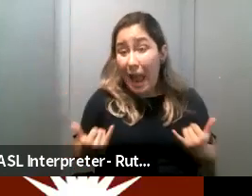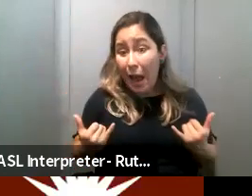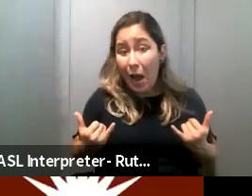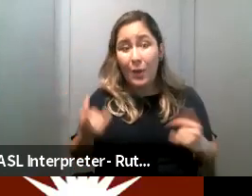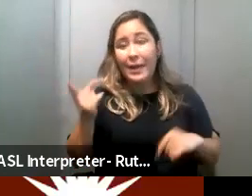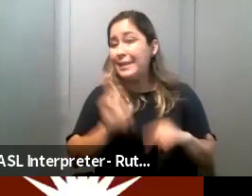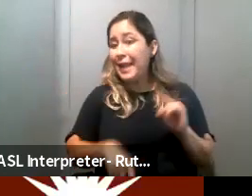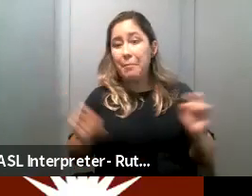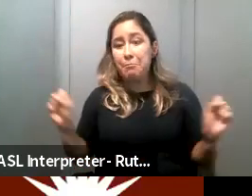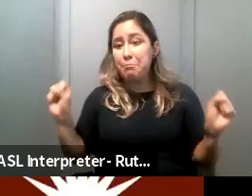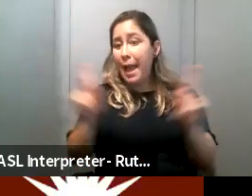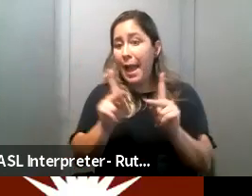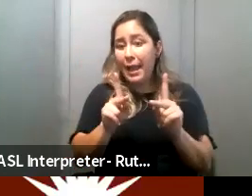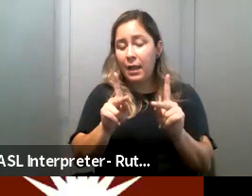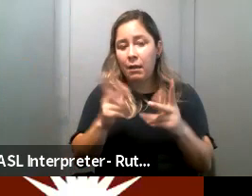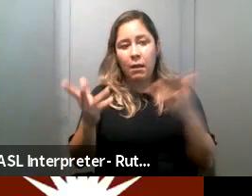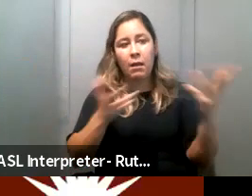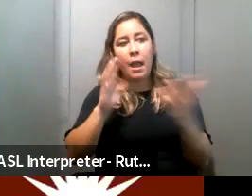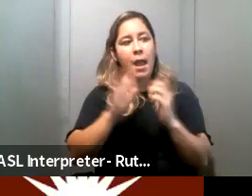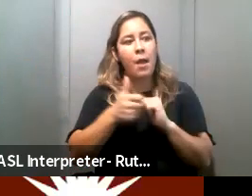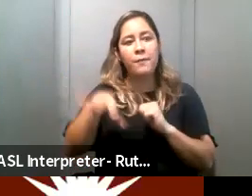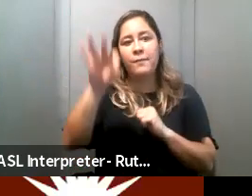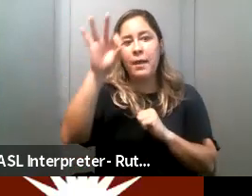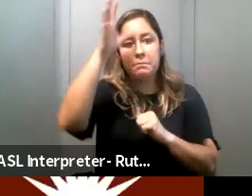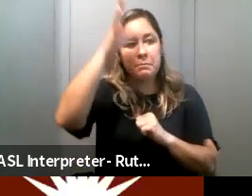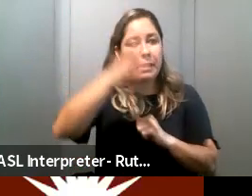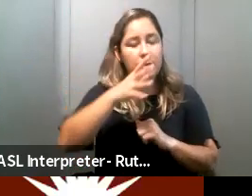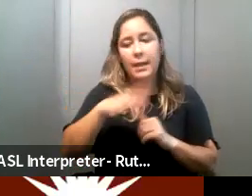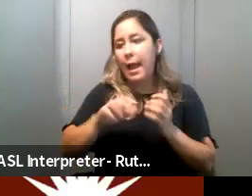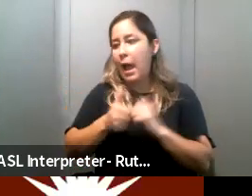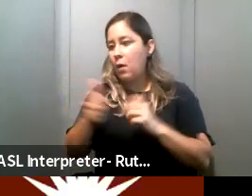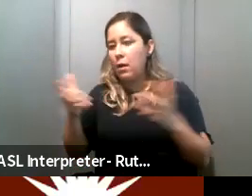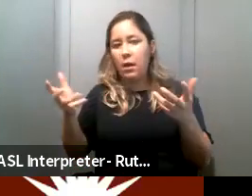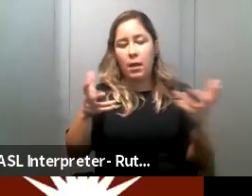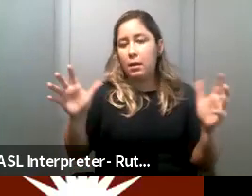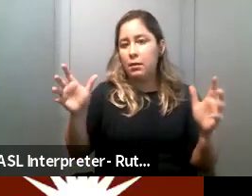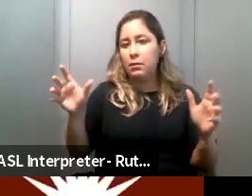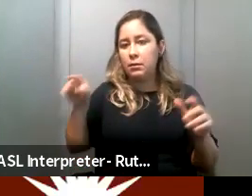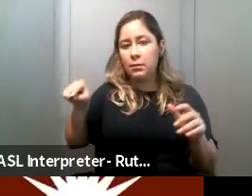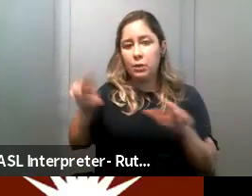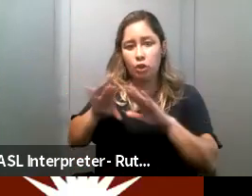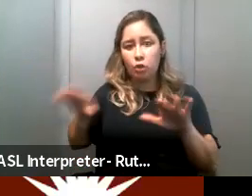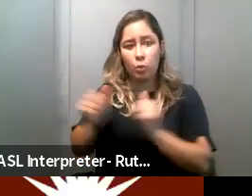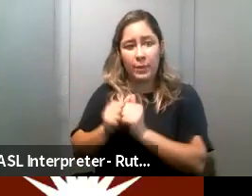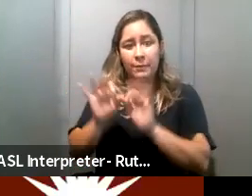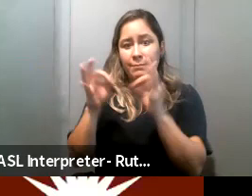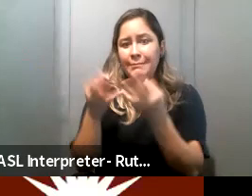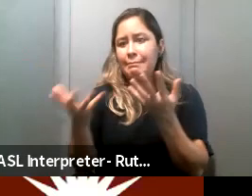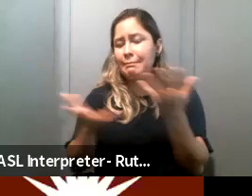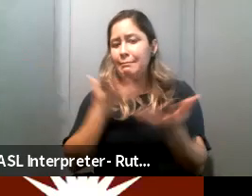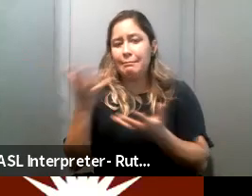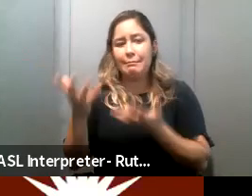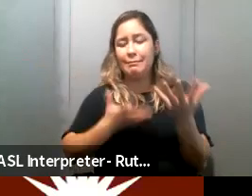gran problemática, no solamente para la sociedad, pero individualmente para estos niños que realmente no tienen